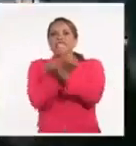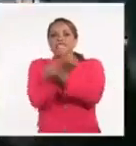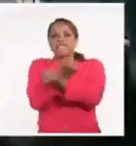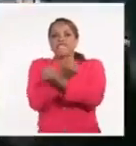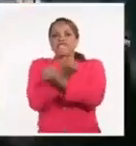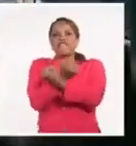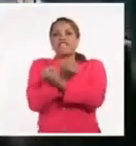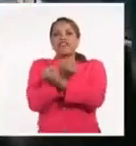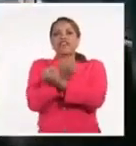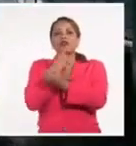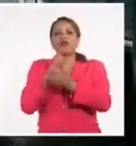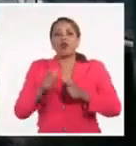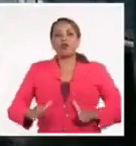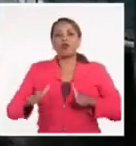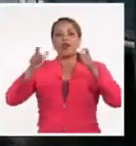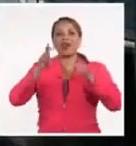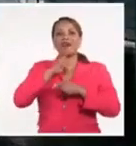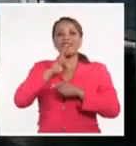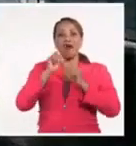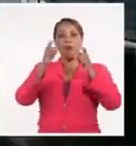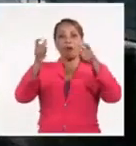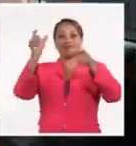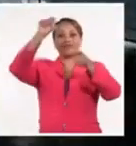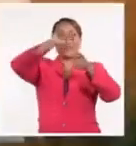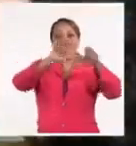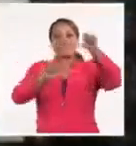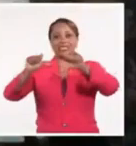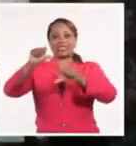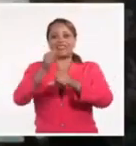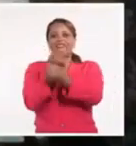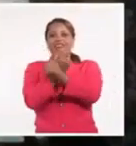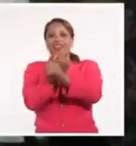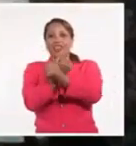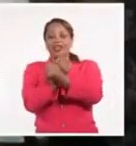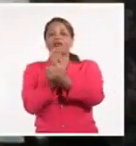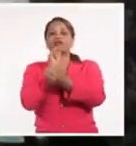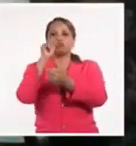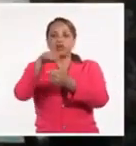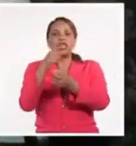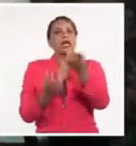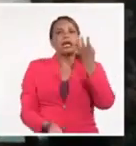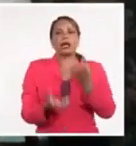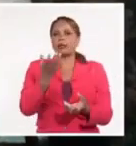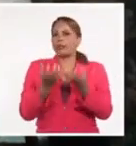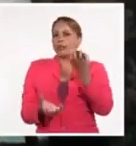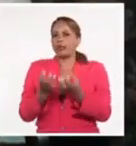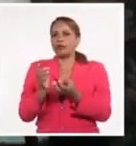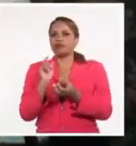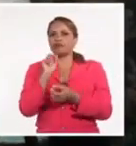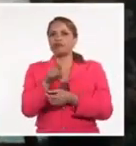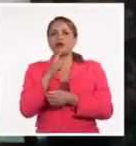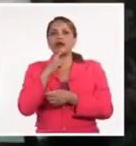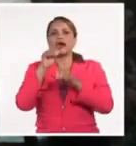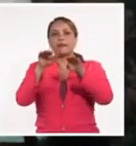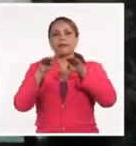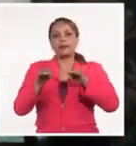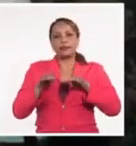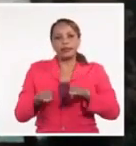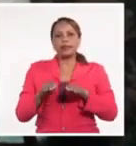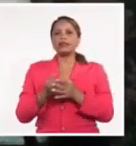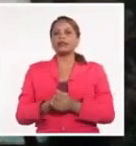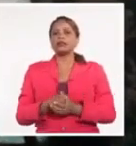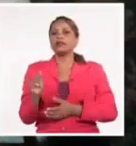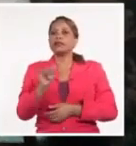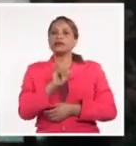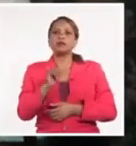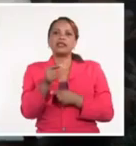allá arriba que hay por la loma de la mina. Quería dar candela también a los almacenes que